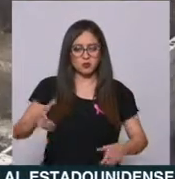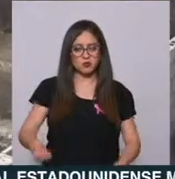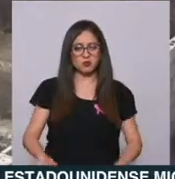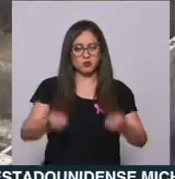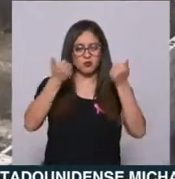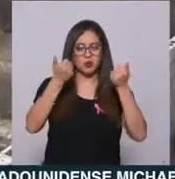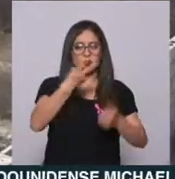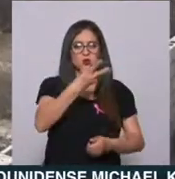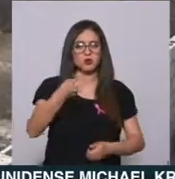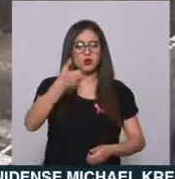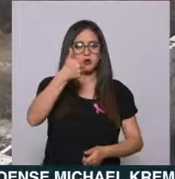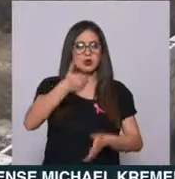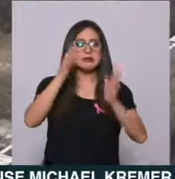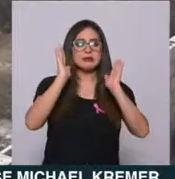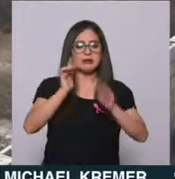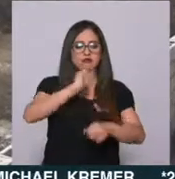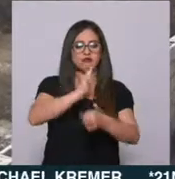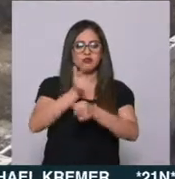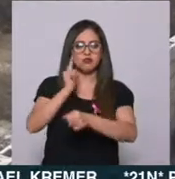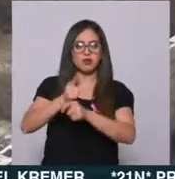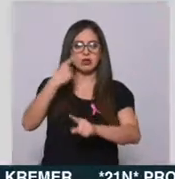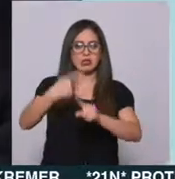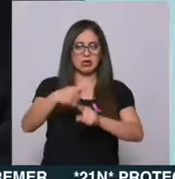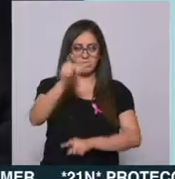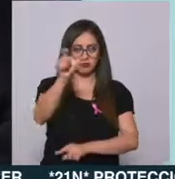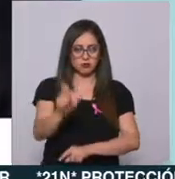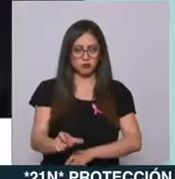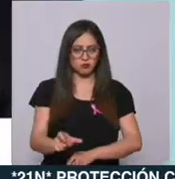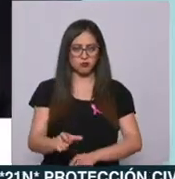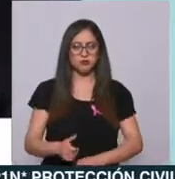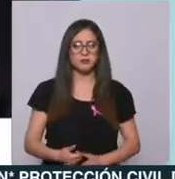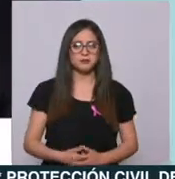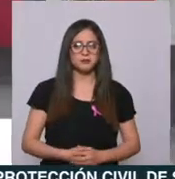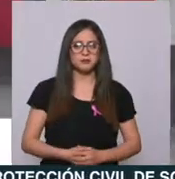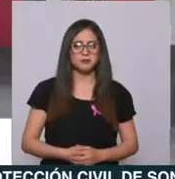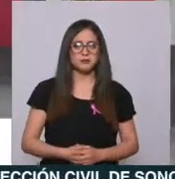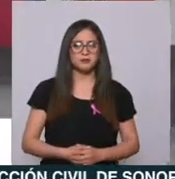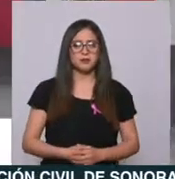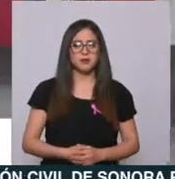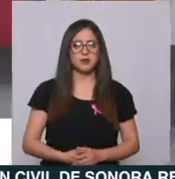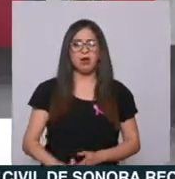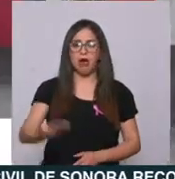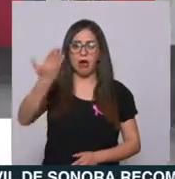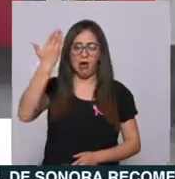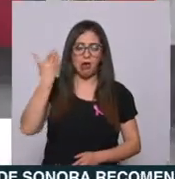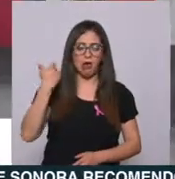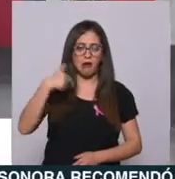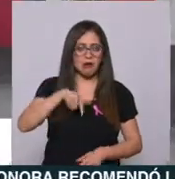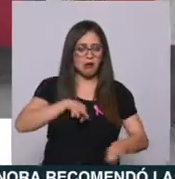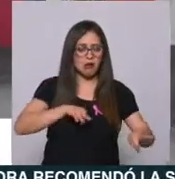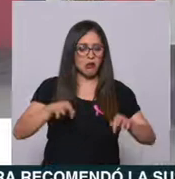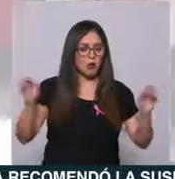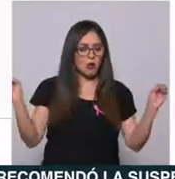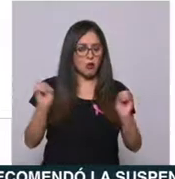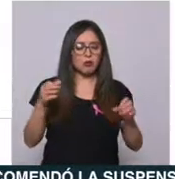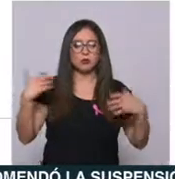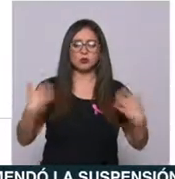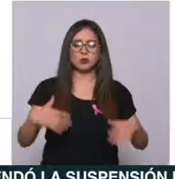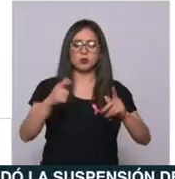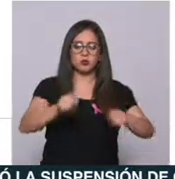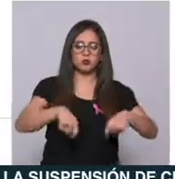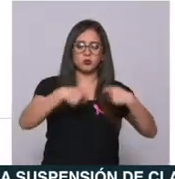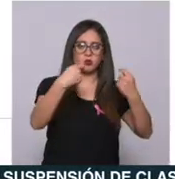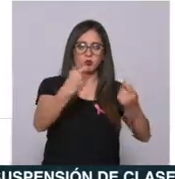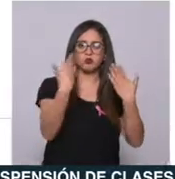únicamente 206 han sido identificados. Este es un trabajo que no se venía desarrollando y hay que reconocer el trabajo que